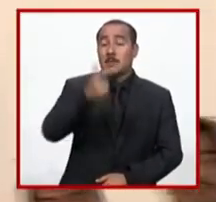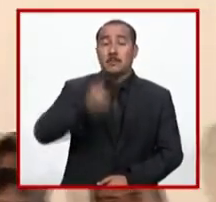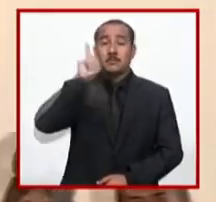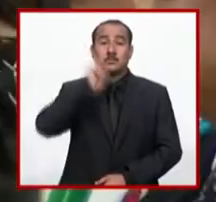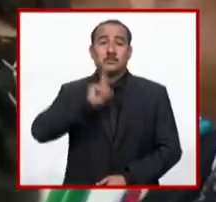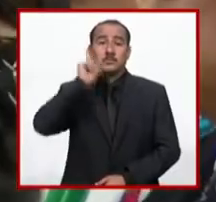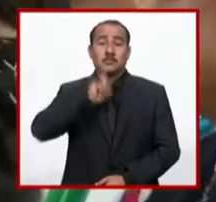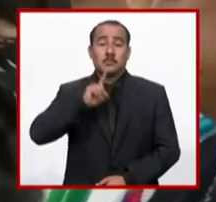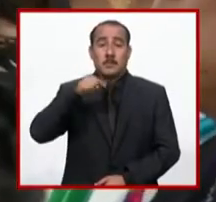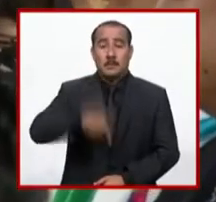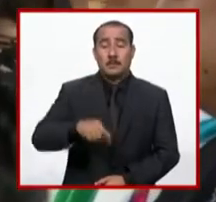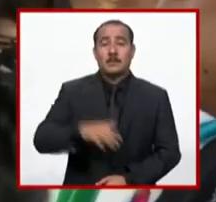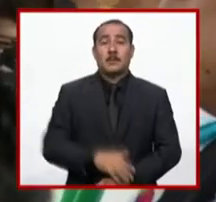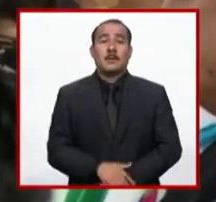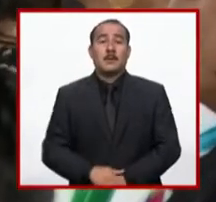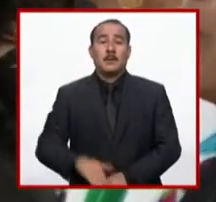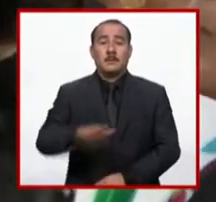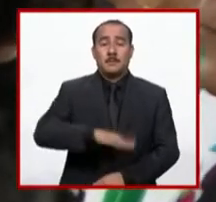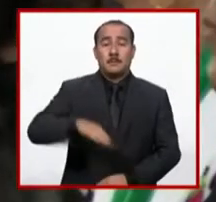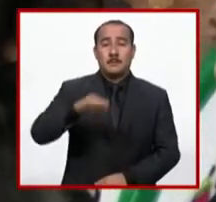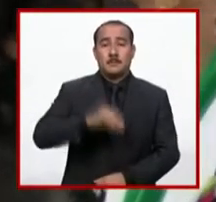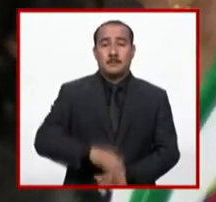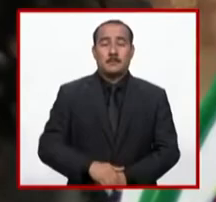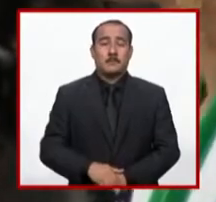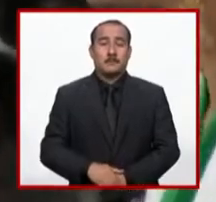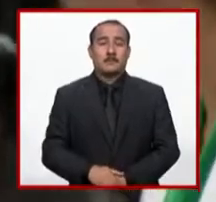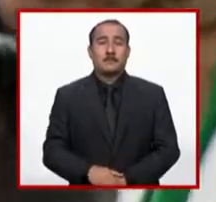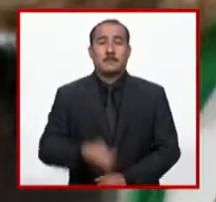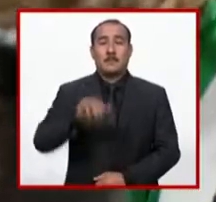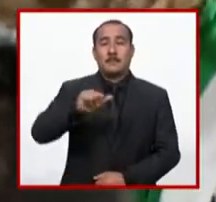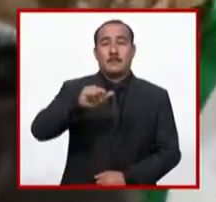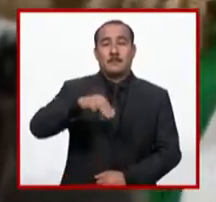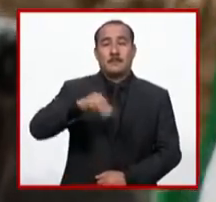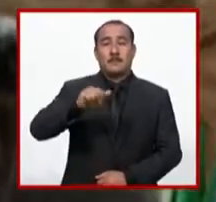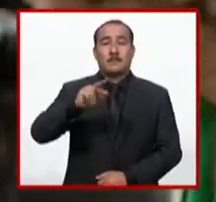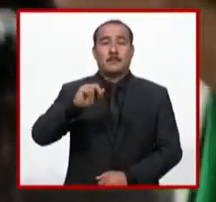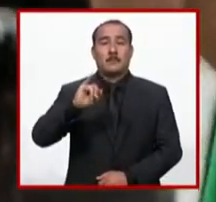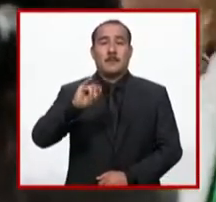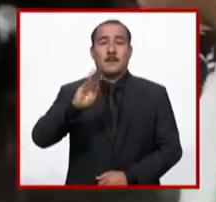historia de Oaxaca, María Eugenia Villanueva.